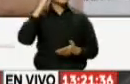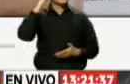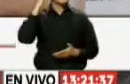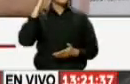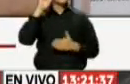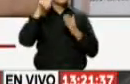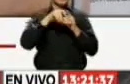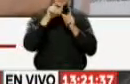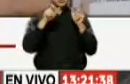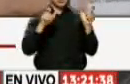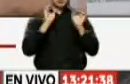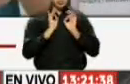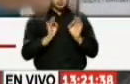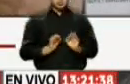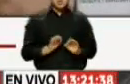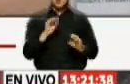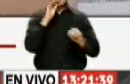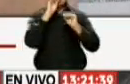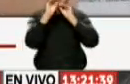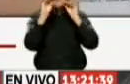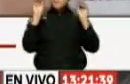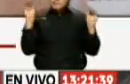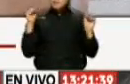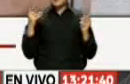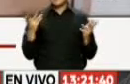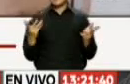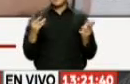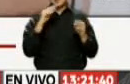todos los conductores para que puedan tomar